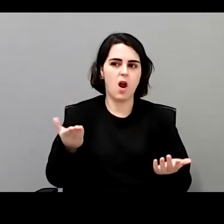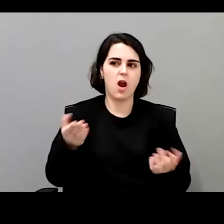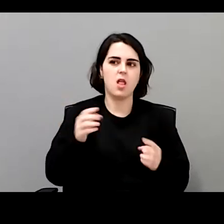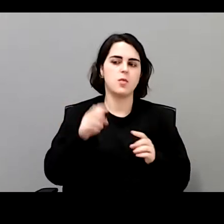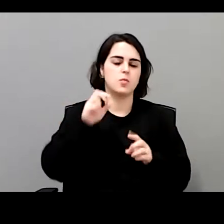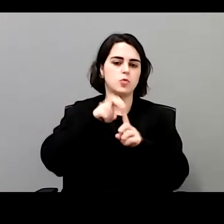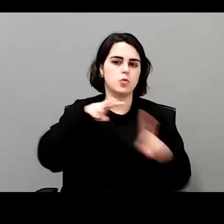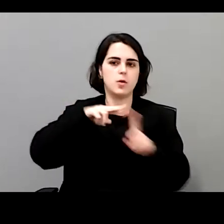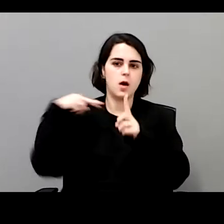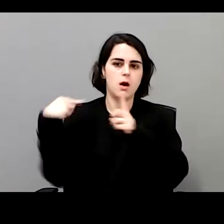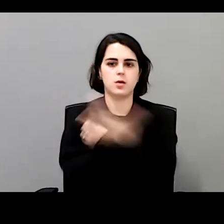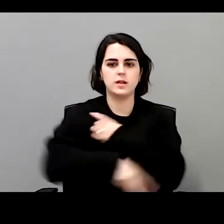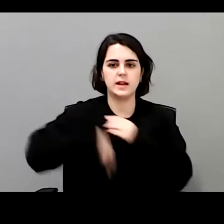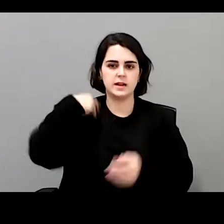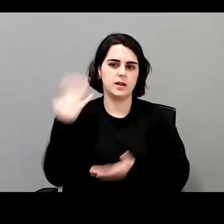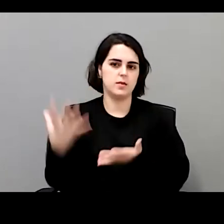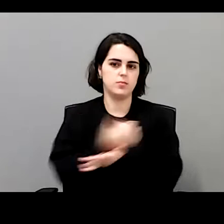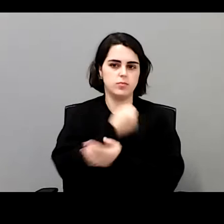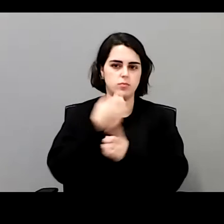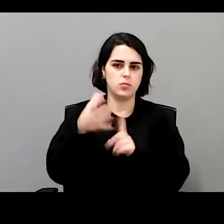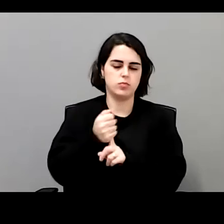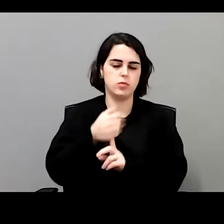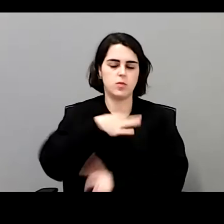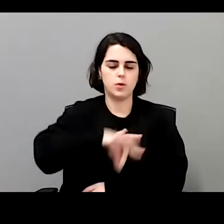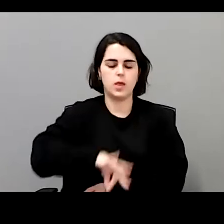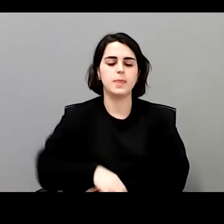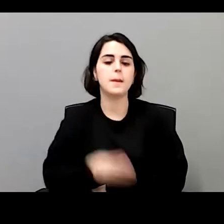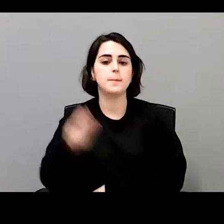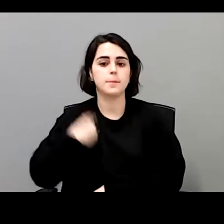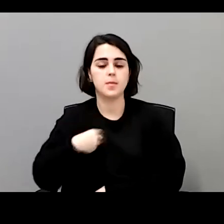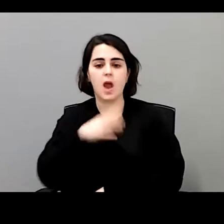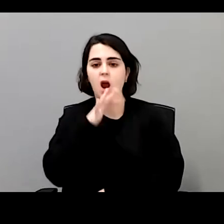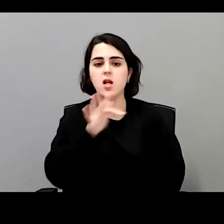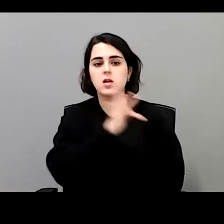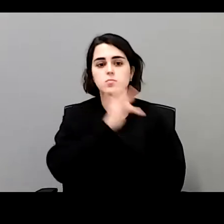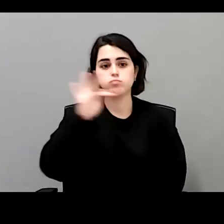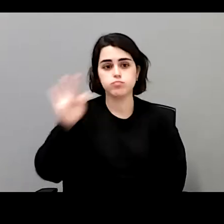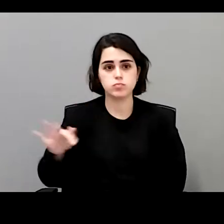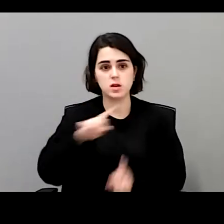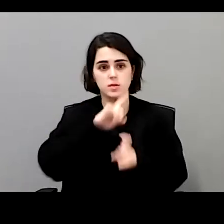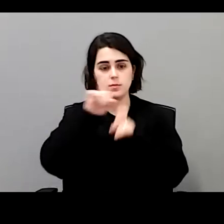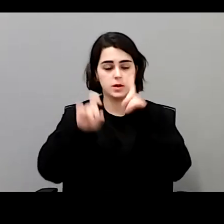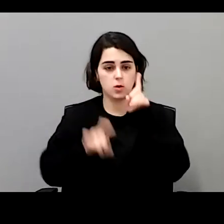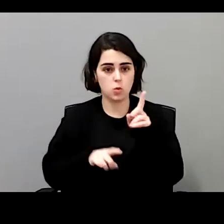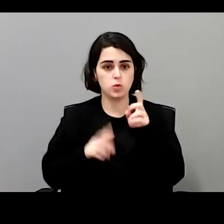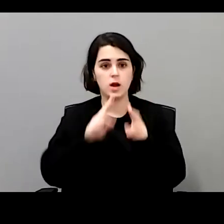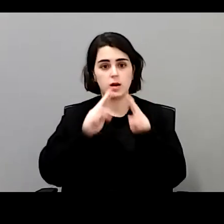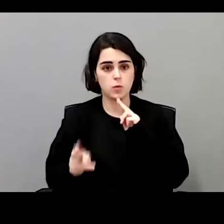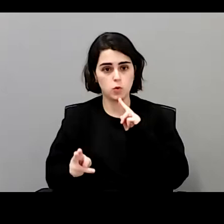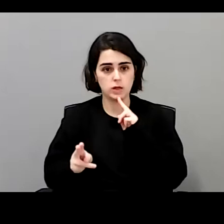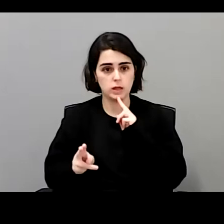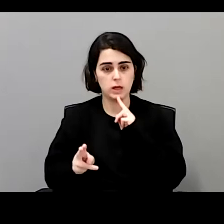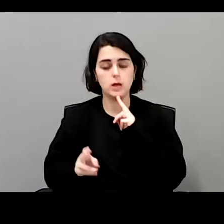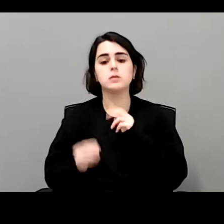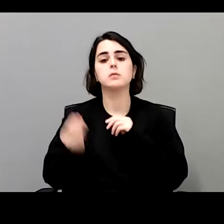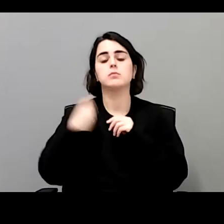completa del estudio. Así que bueno, sin más, vamos a dar paso a las preguntas y respuestas. Si